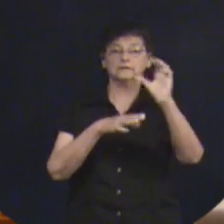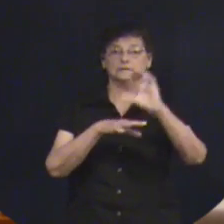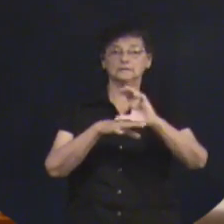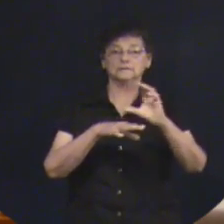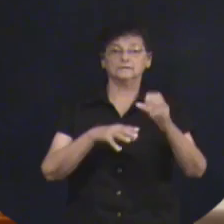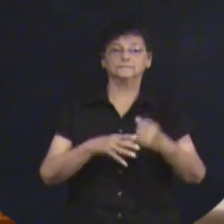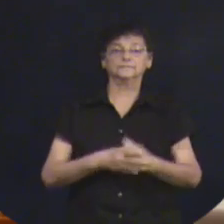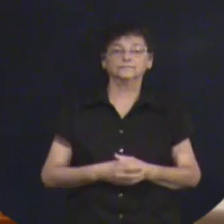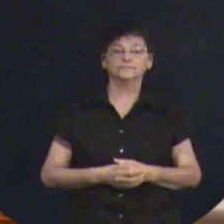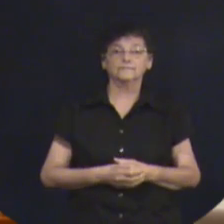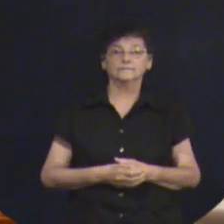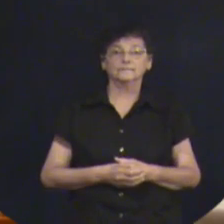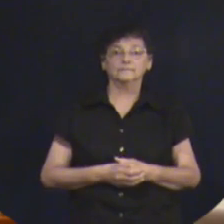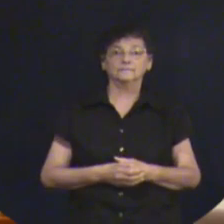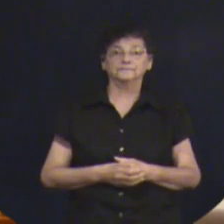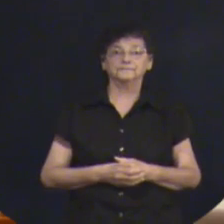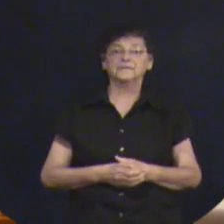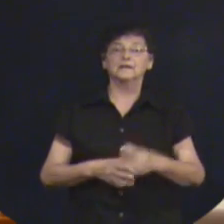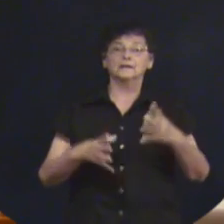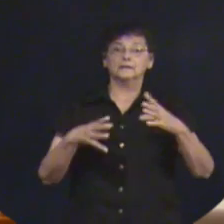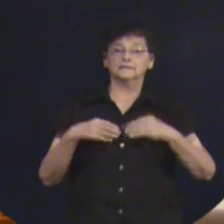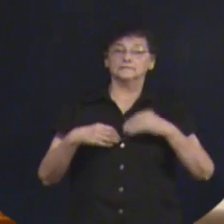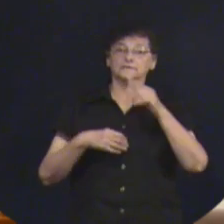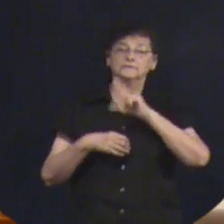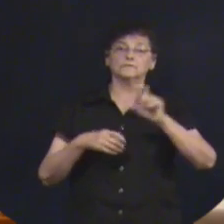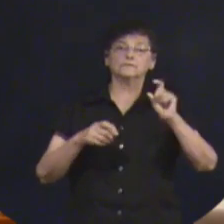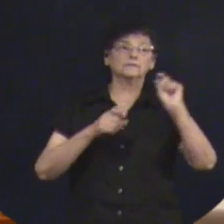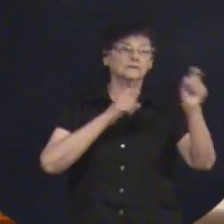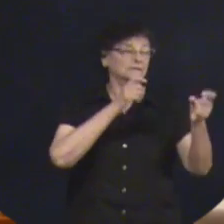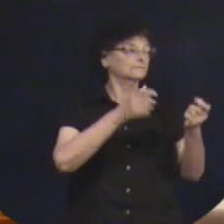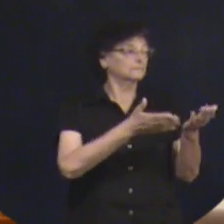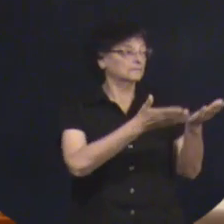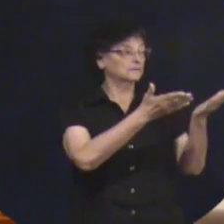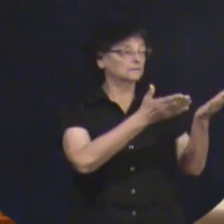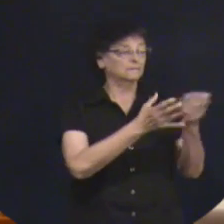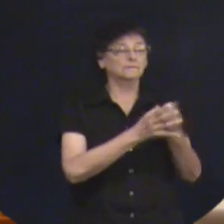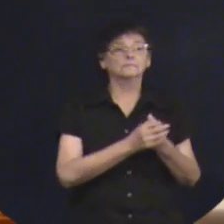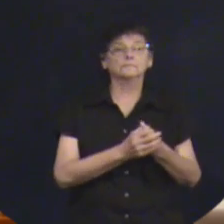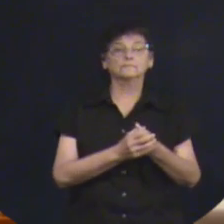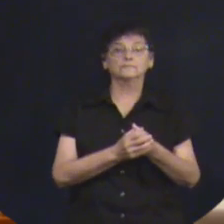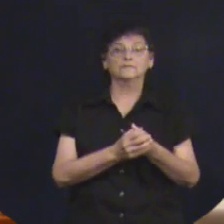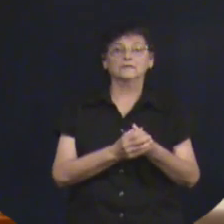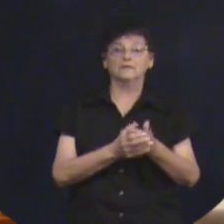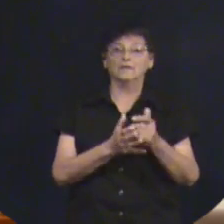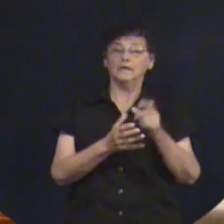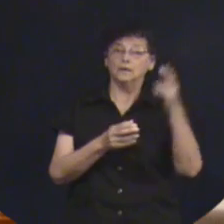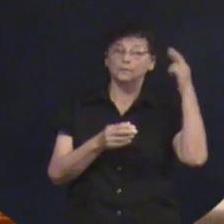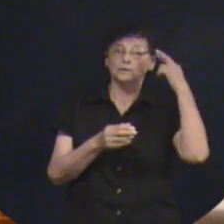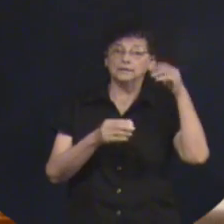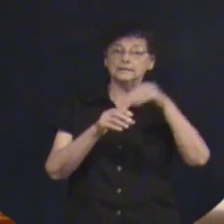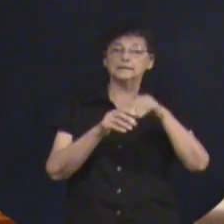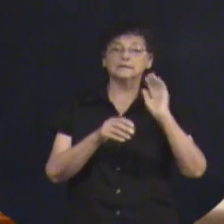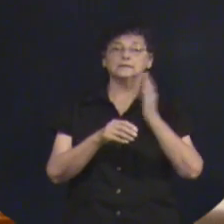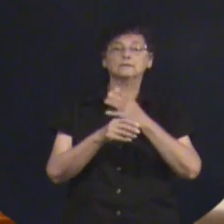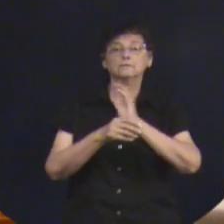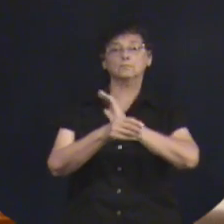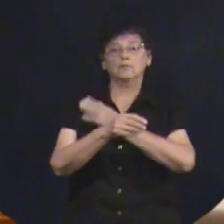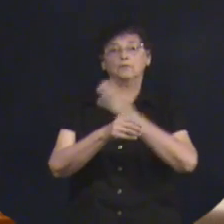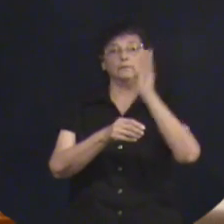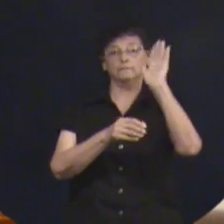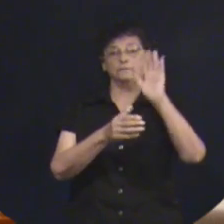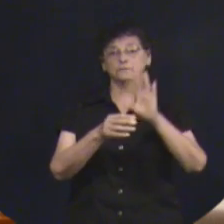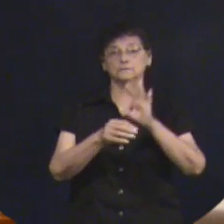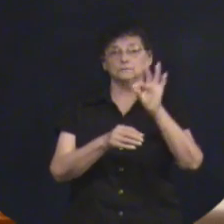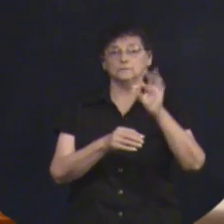santa Iglesia. Acepta, Señor, los dones que te presentamos y realiza en nosotros con el poder de tu